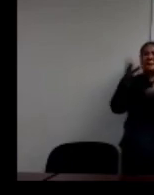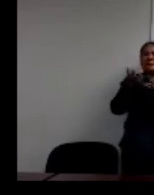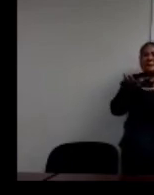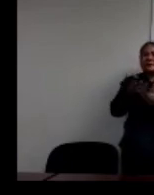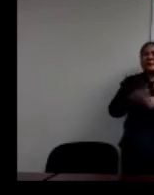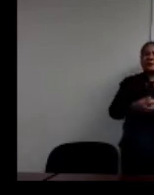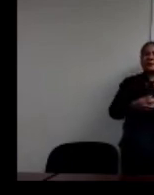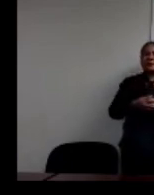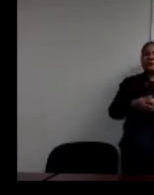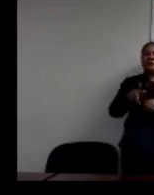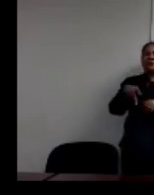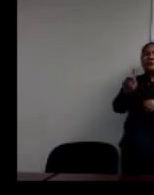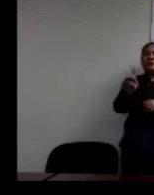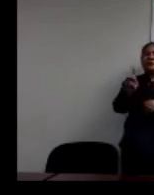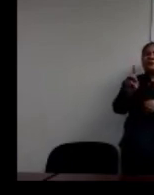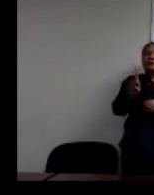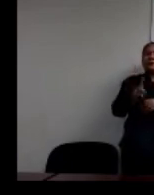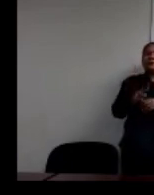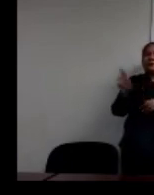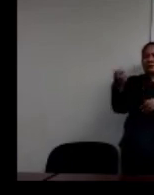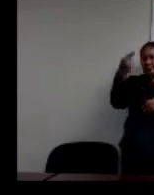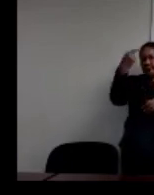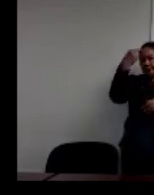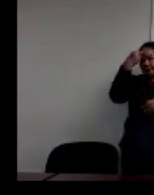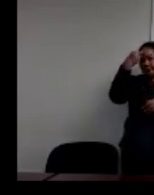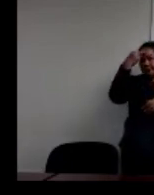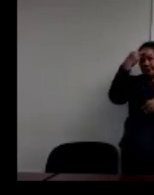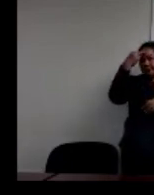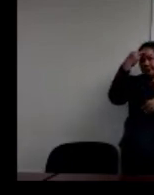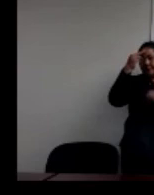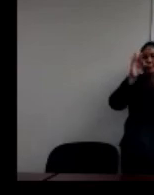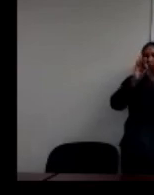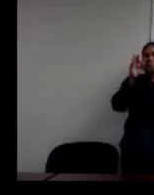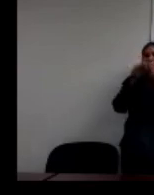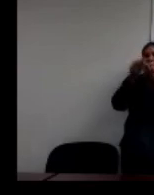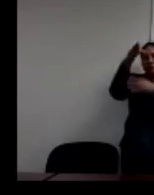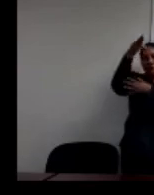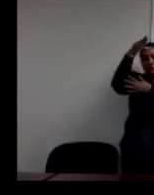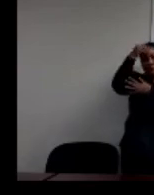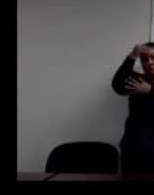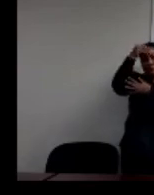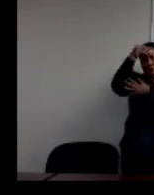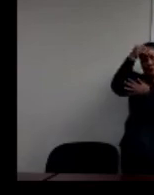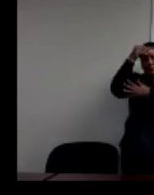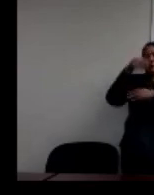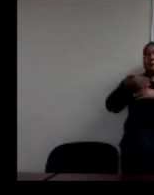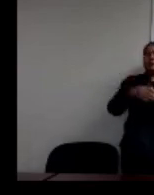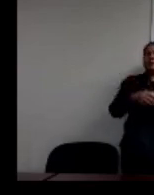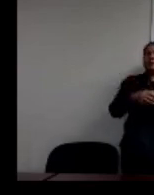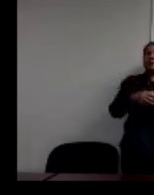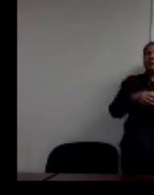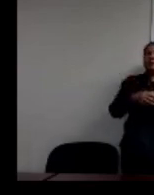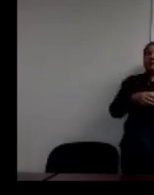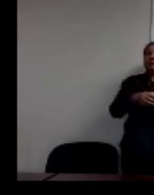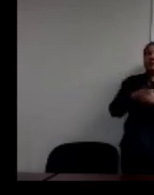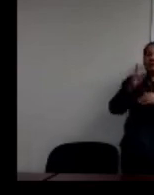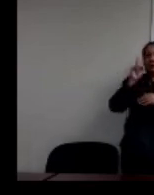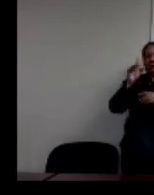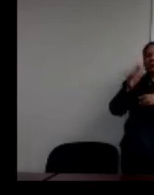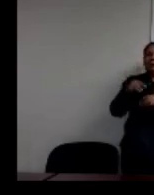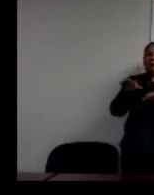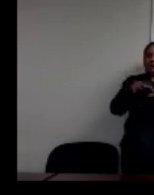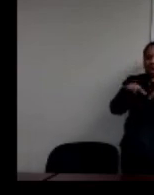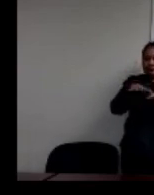están trabajando. Pero les recuerdo, vienen de una forma de aprendizaje que es a través de manera virtual,